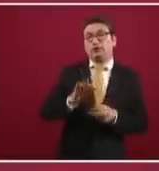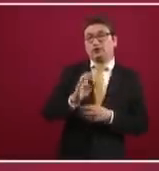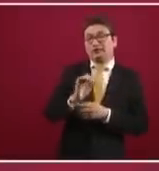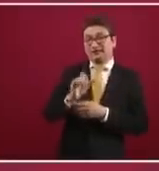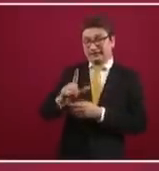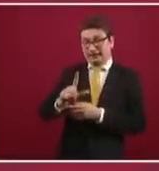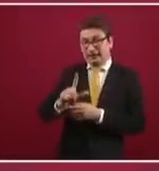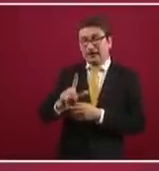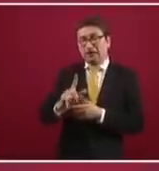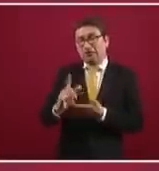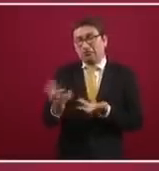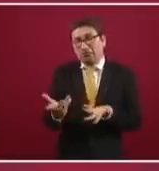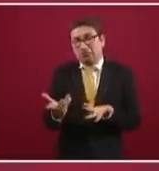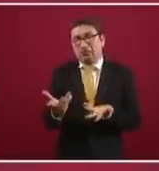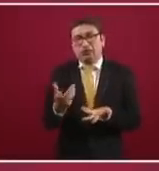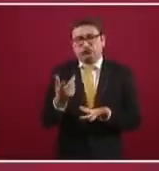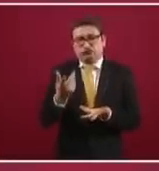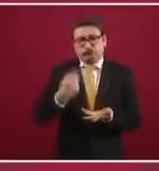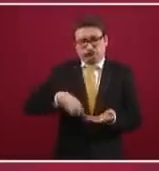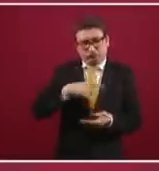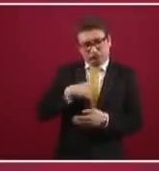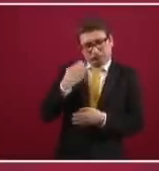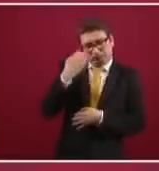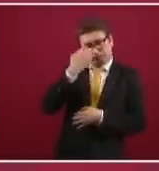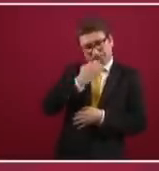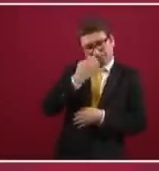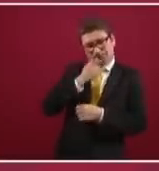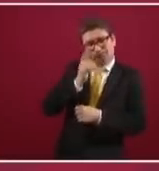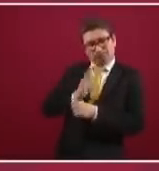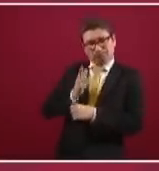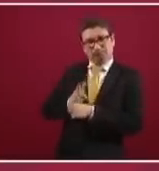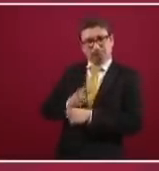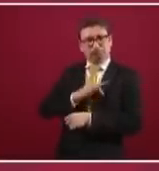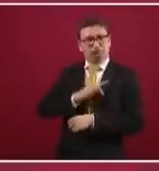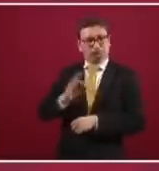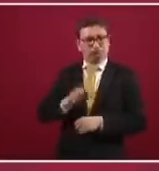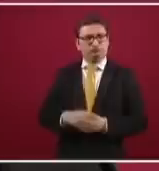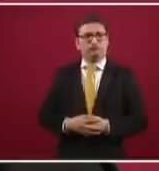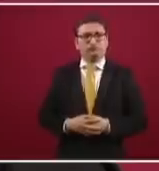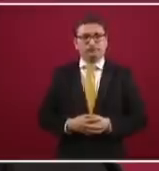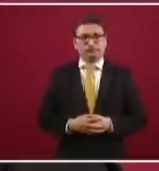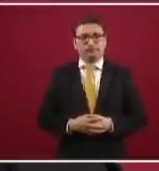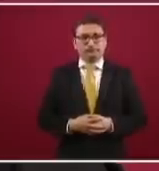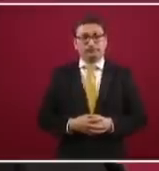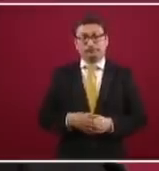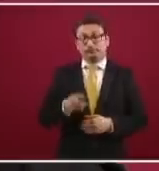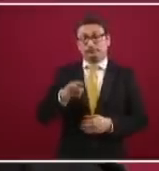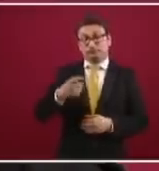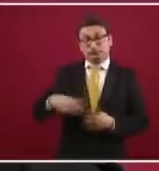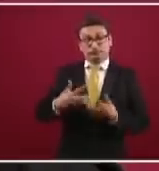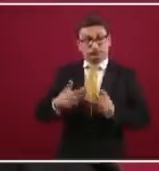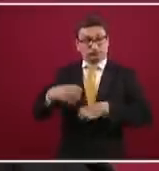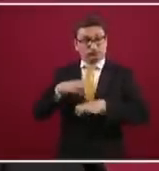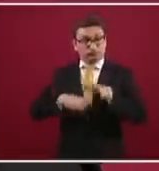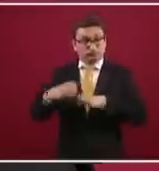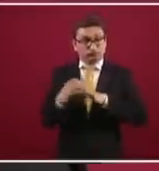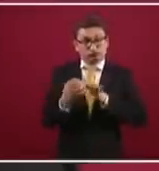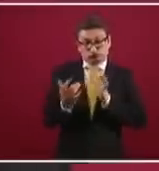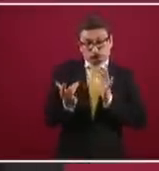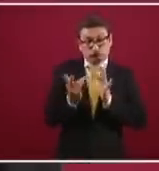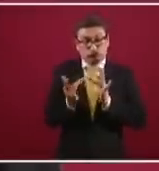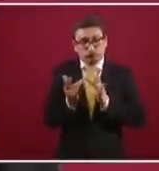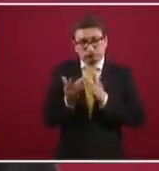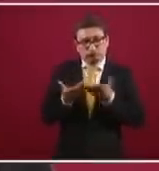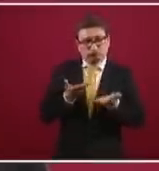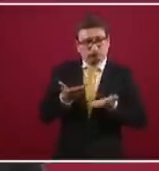pues eso nosotros nos damos cuenta si se les va a dar un contrato o